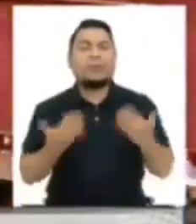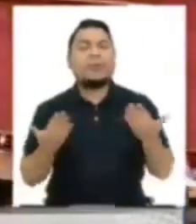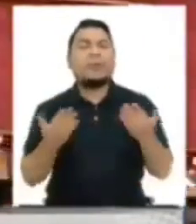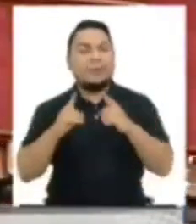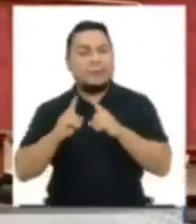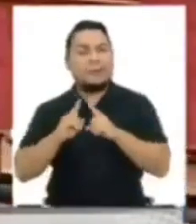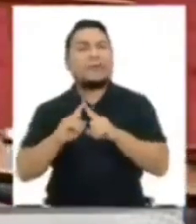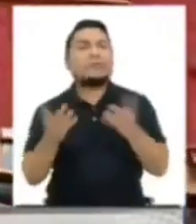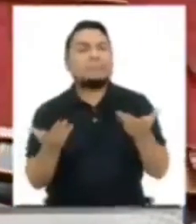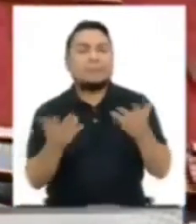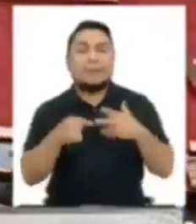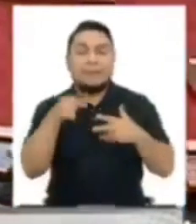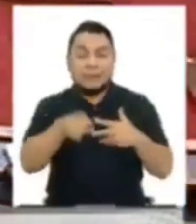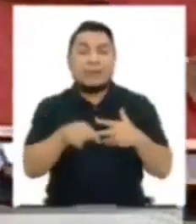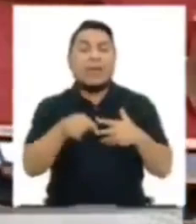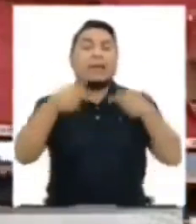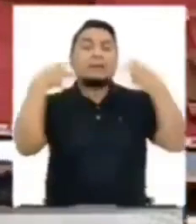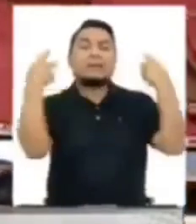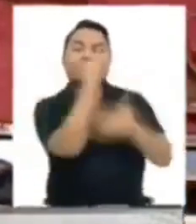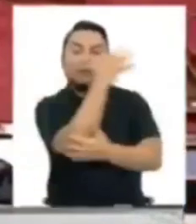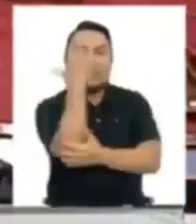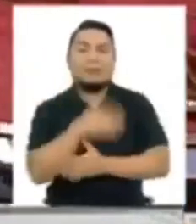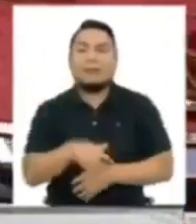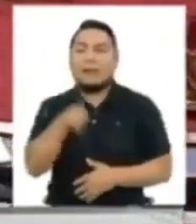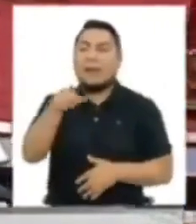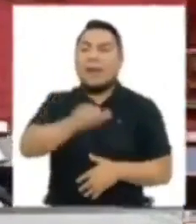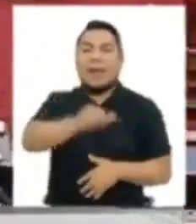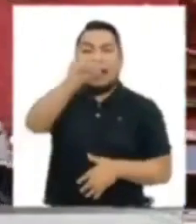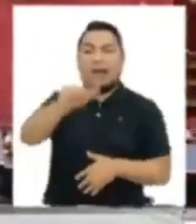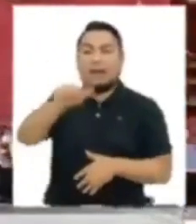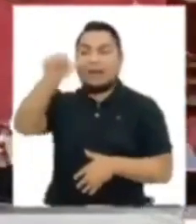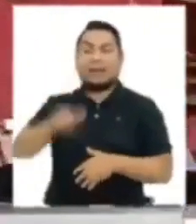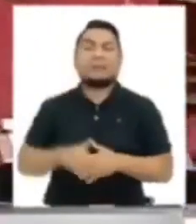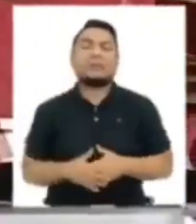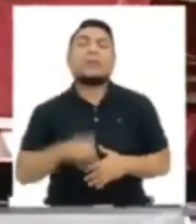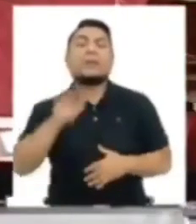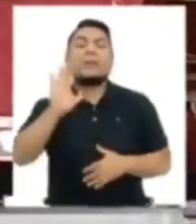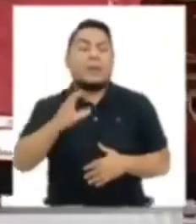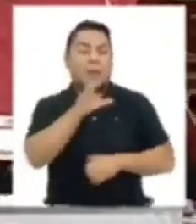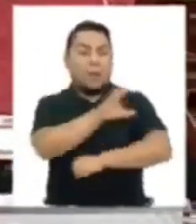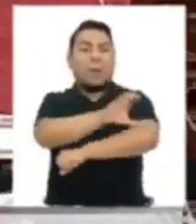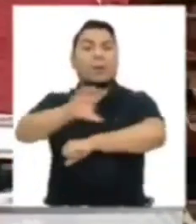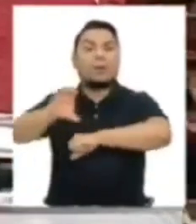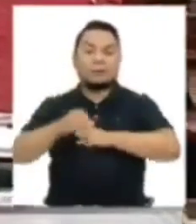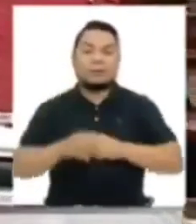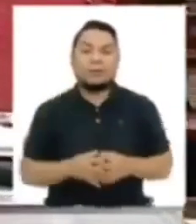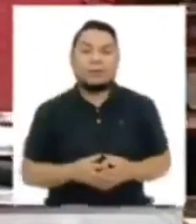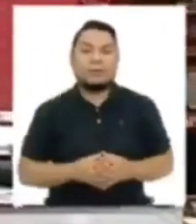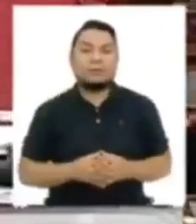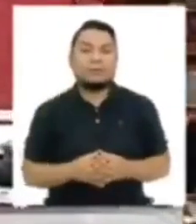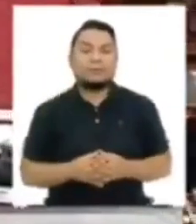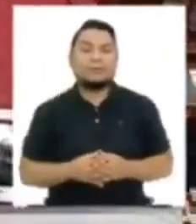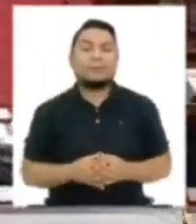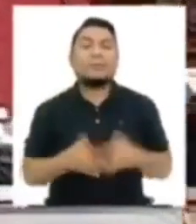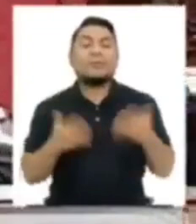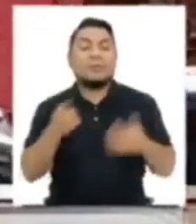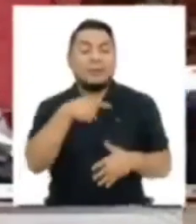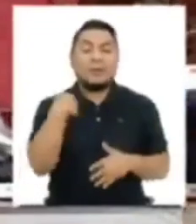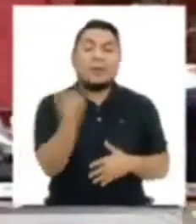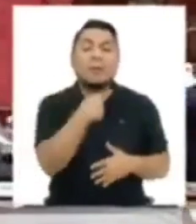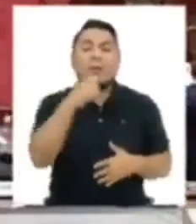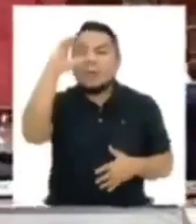desde la selva, desde los Andes, desde la costa. Lo que